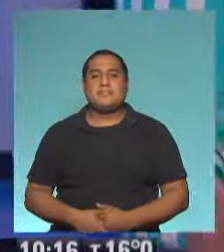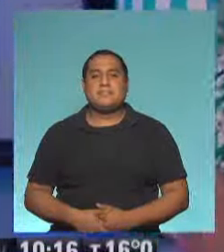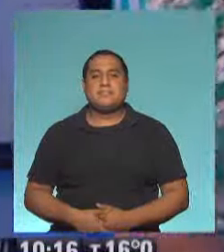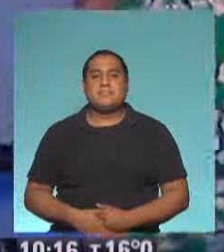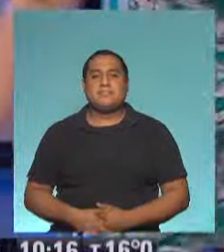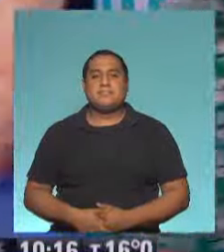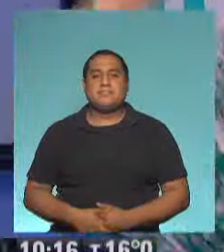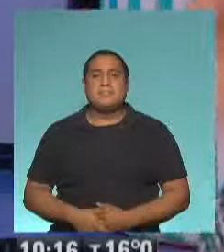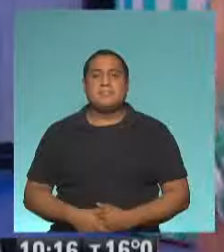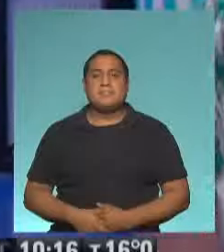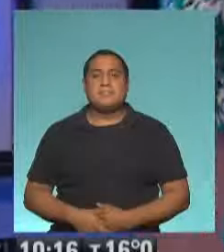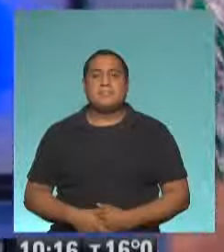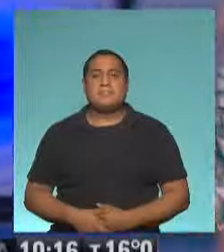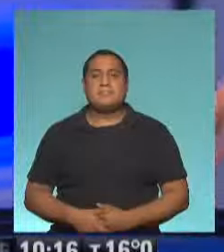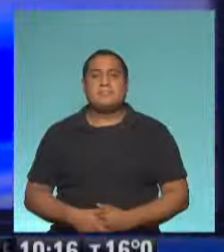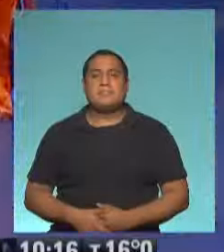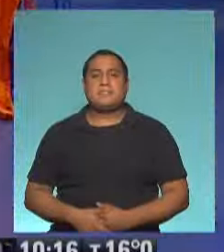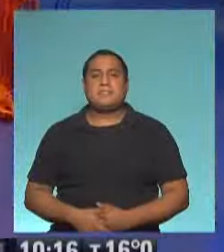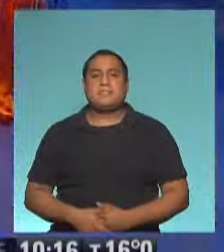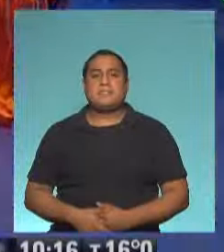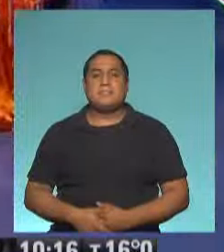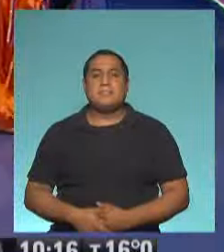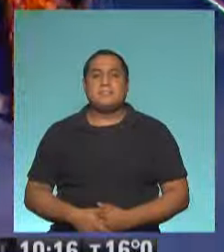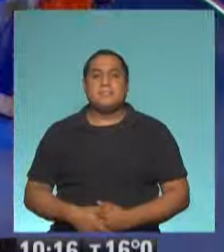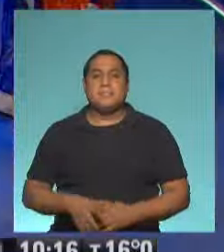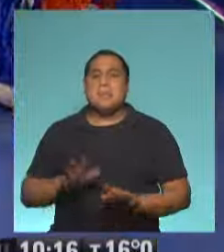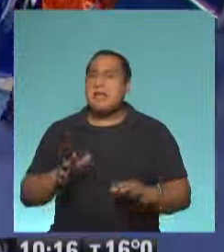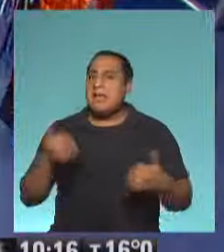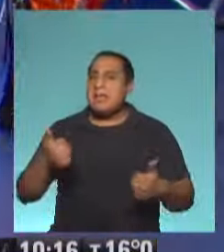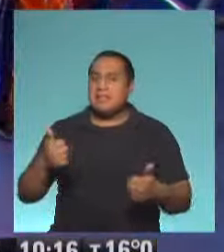¡Abajo! Ahí en la tres patadas.